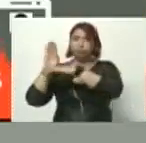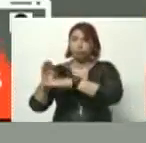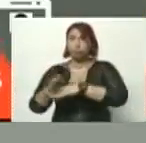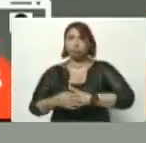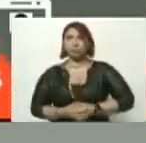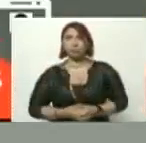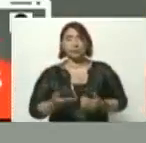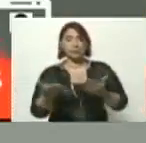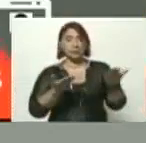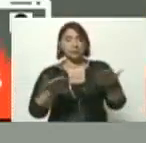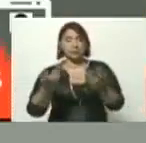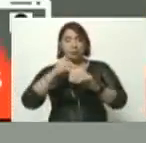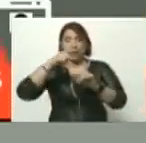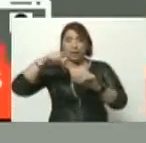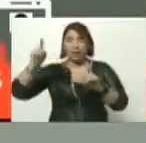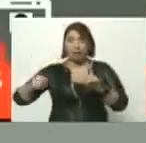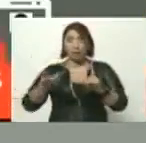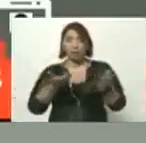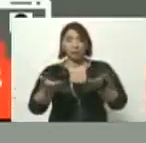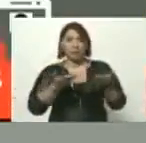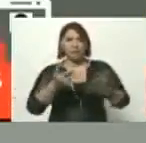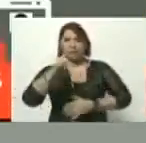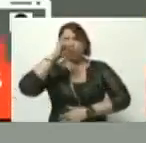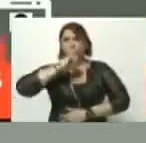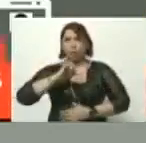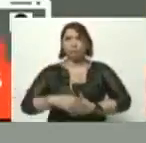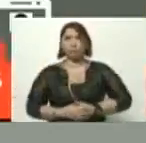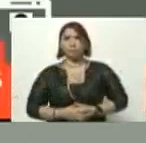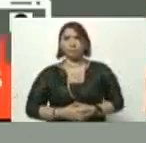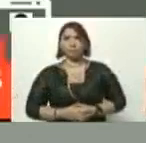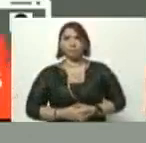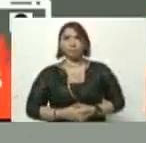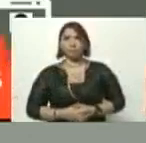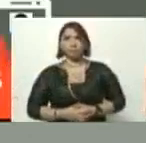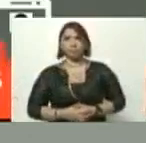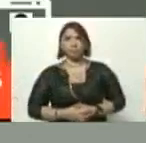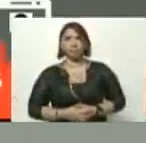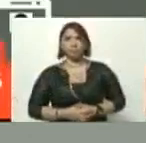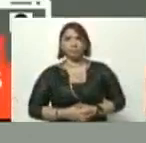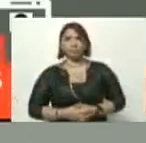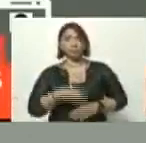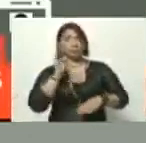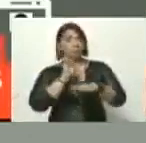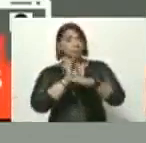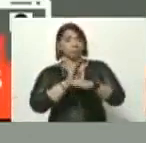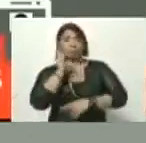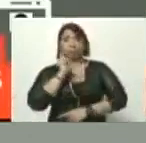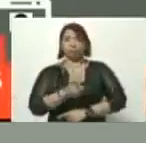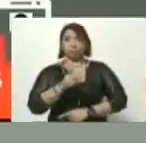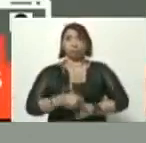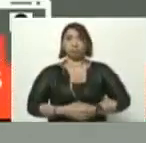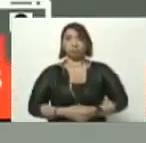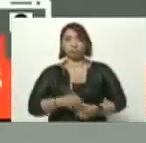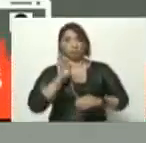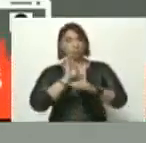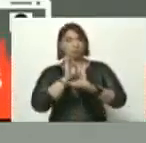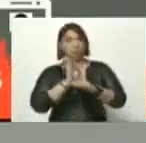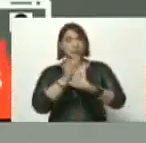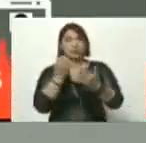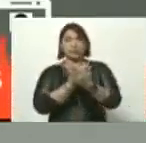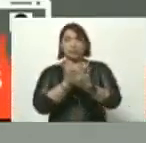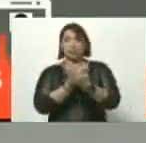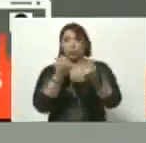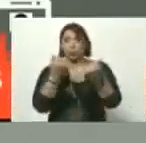el servicio eléctrico, el servicio de agua, a cuidarlo, a cuidar la